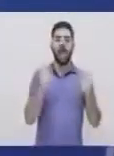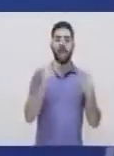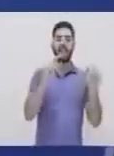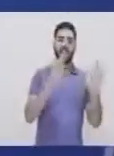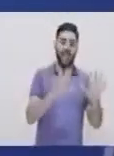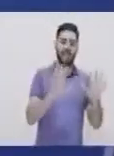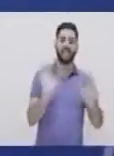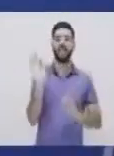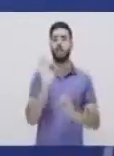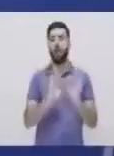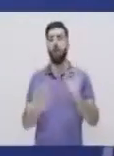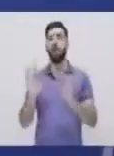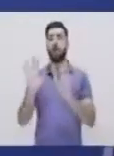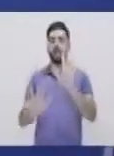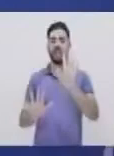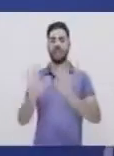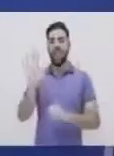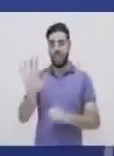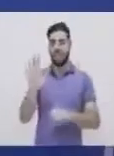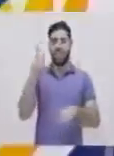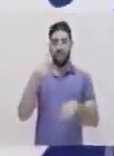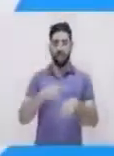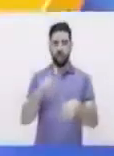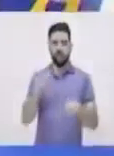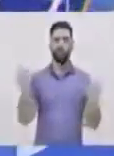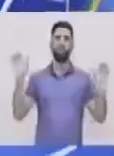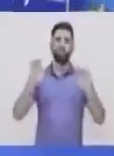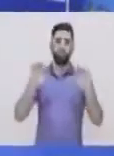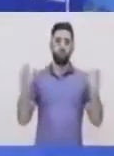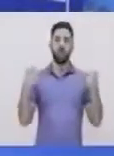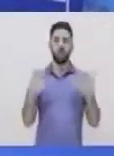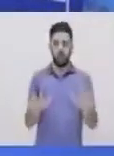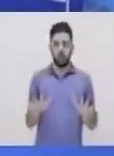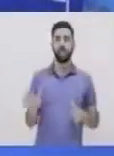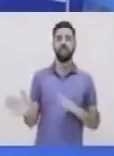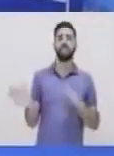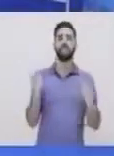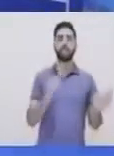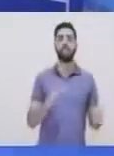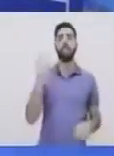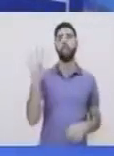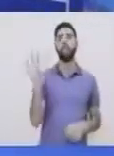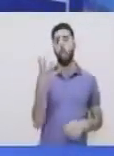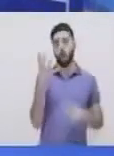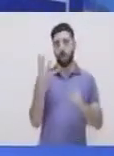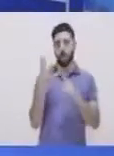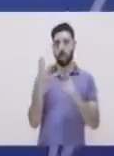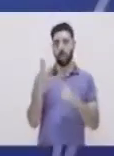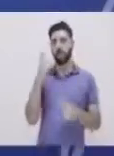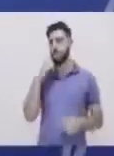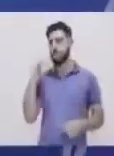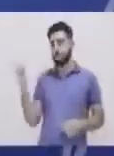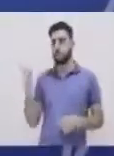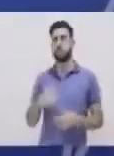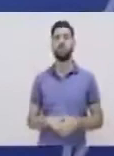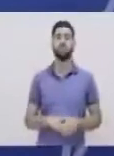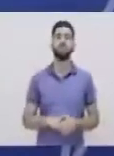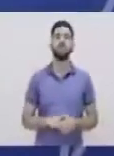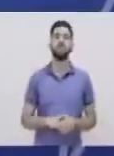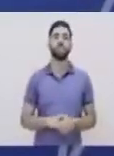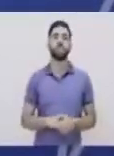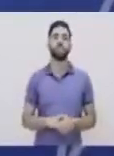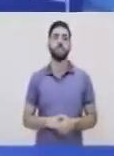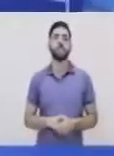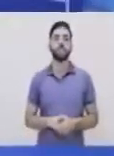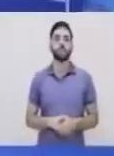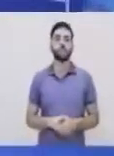10 a 15 veces cada una allá en casa. Nuestro cuarto ejercicio es conducción, pisar el balón y